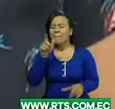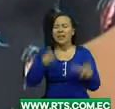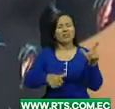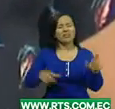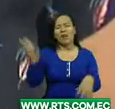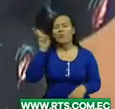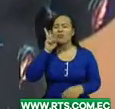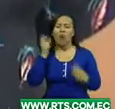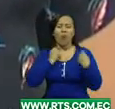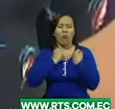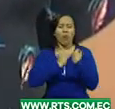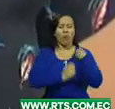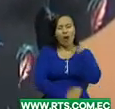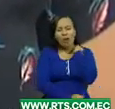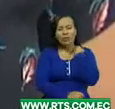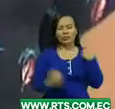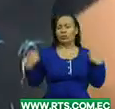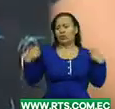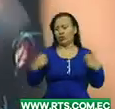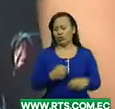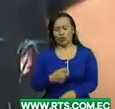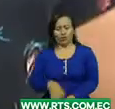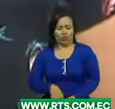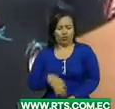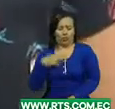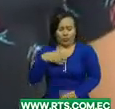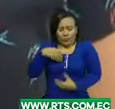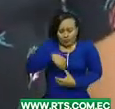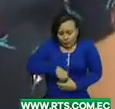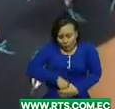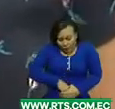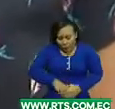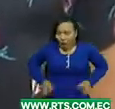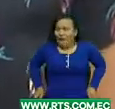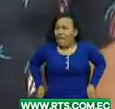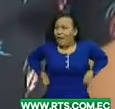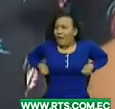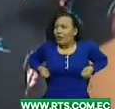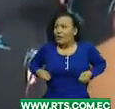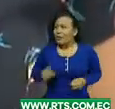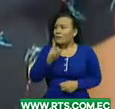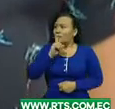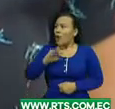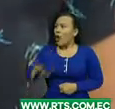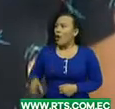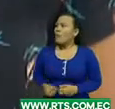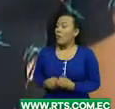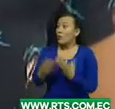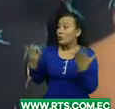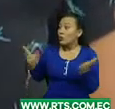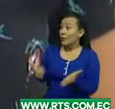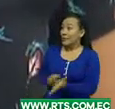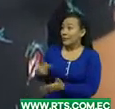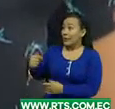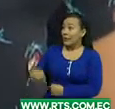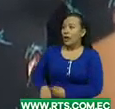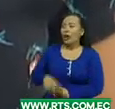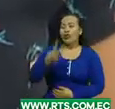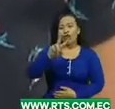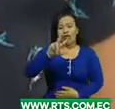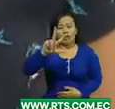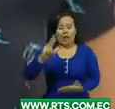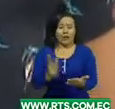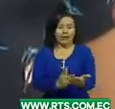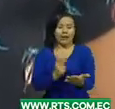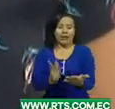aquí viene con bolso, viene con chompas, entre medio de las chompas, los bolsos, las fundas, cosas así. ¿Cuántas veces las han robado ustedes? Aquí como dos o tres